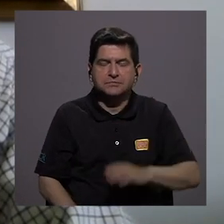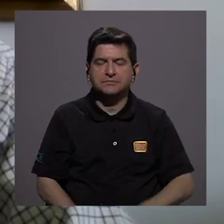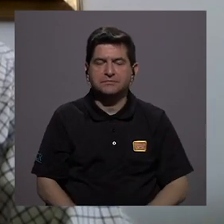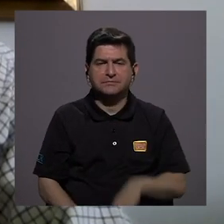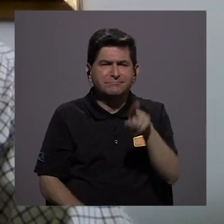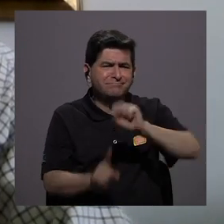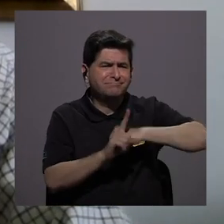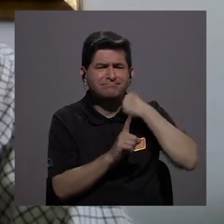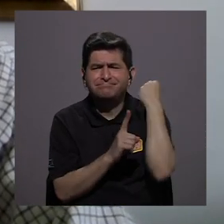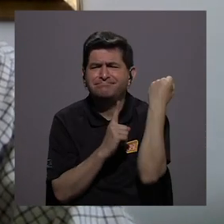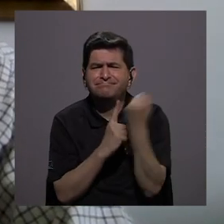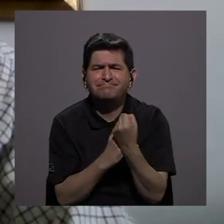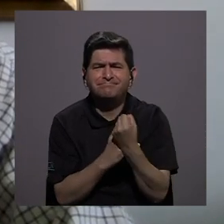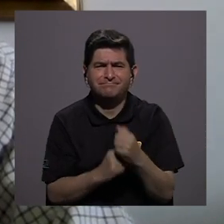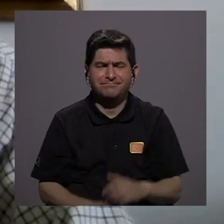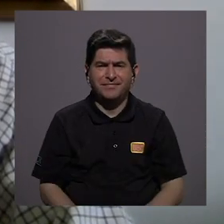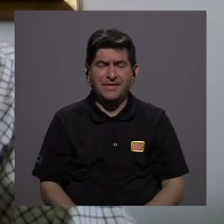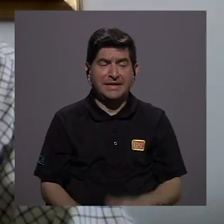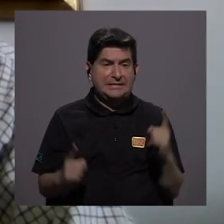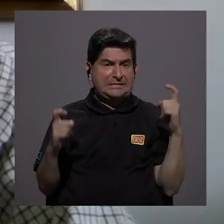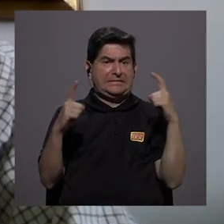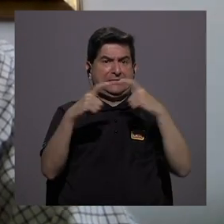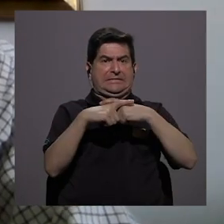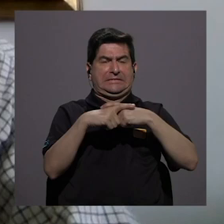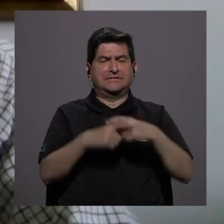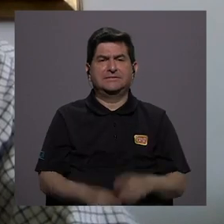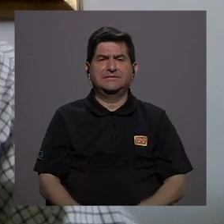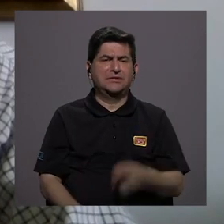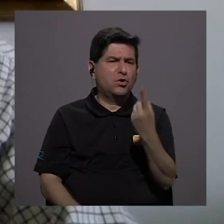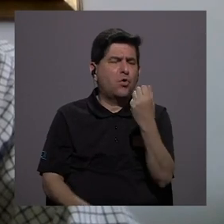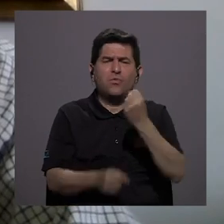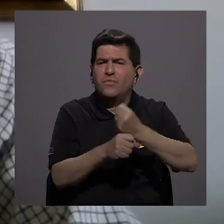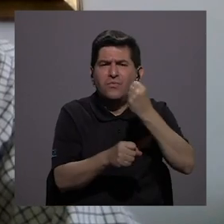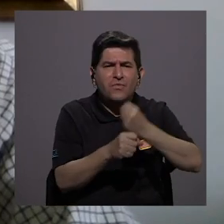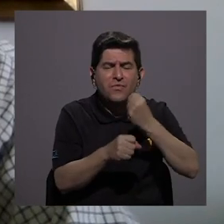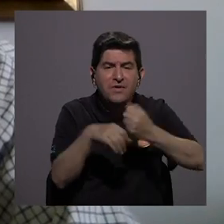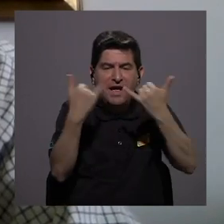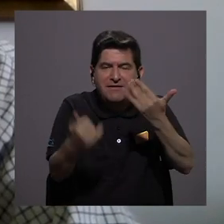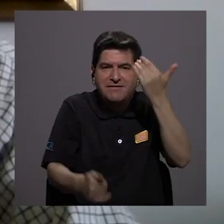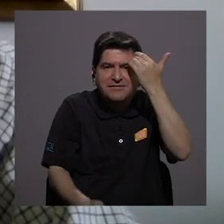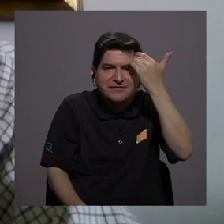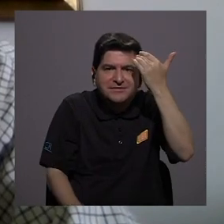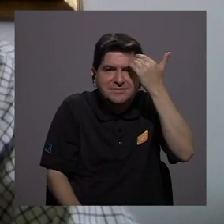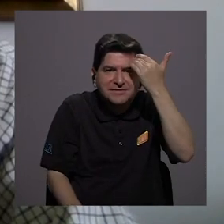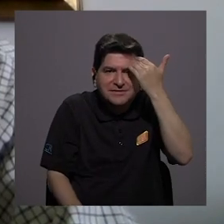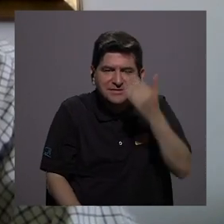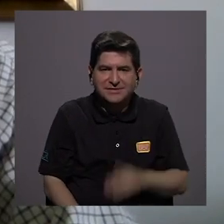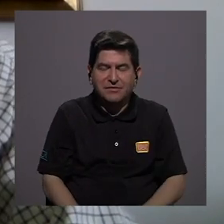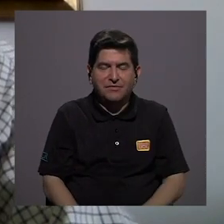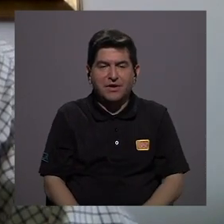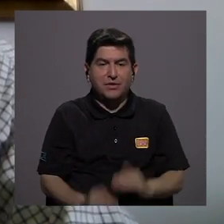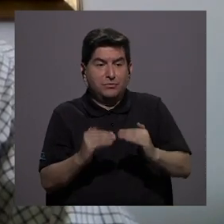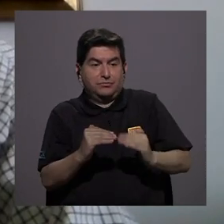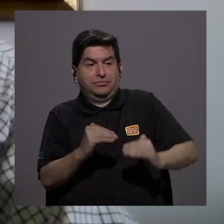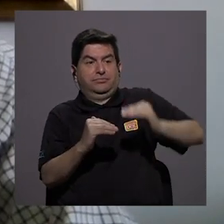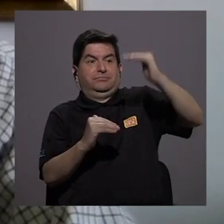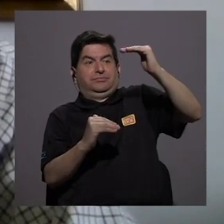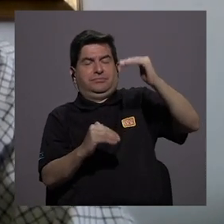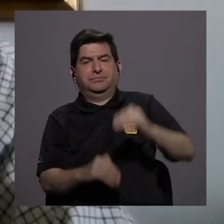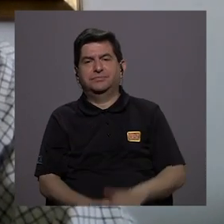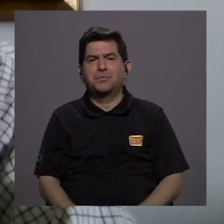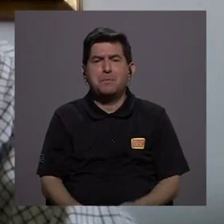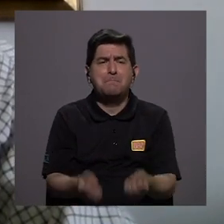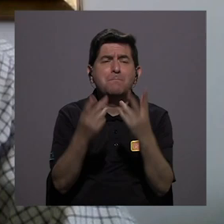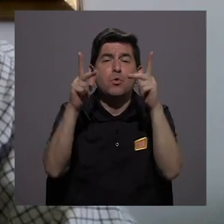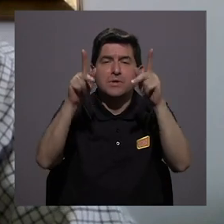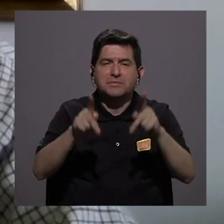En esas circunstancias, en esas complicaciones, con un desempleo que ya sabemos que es mucho mayor, porque una